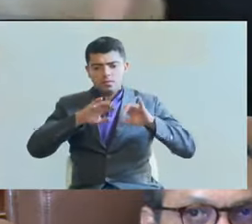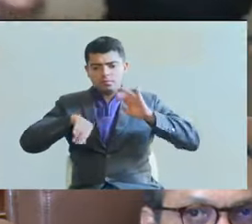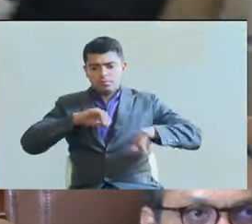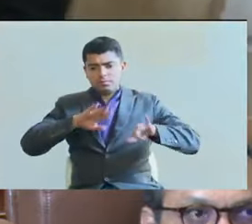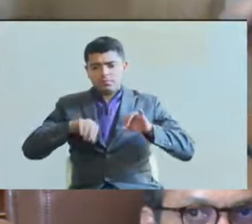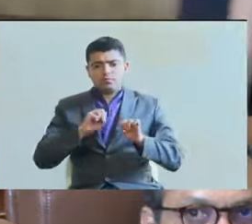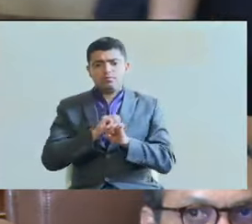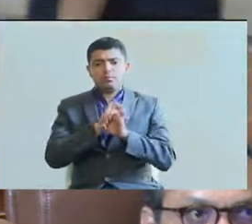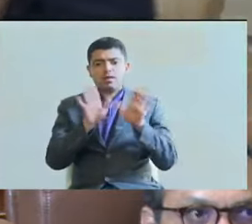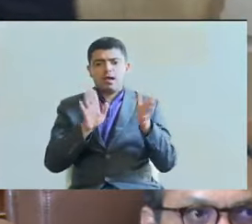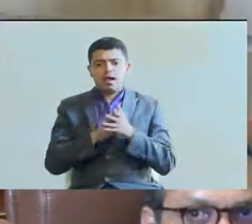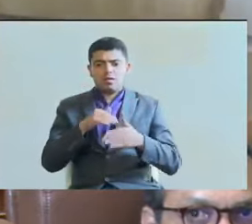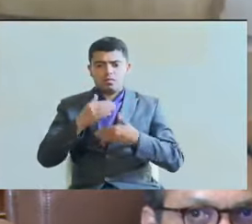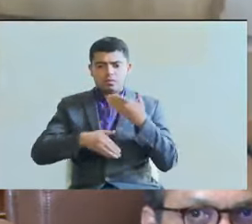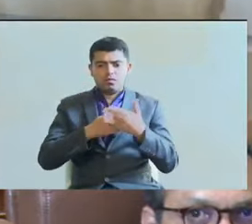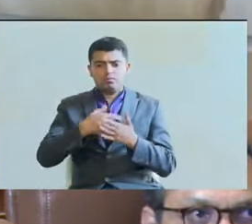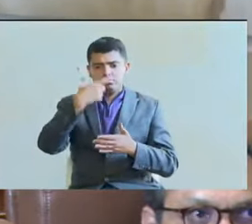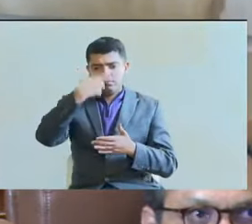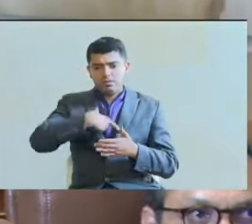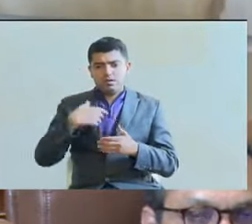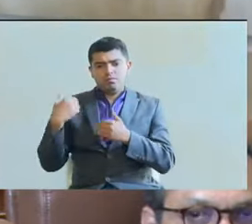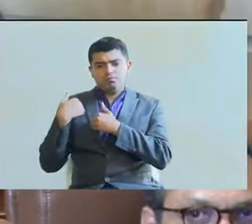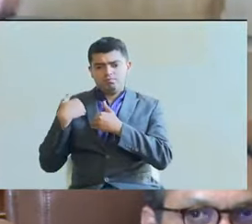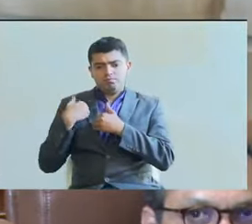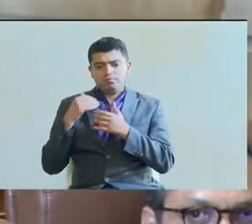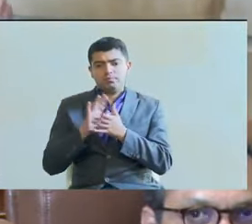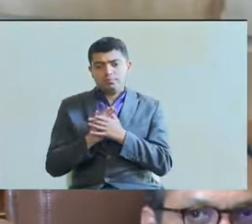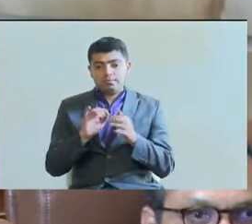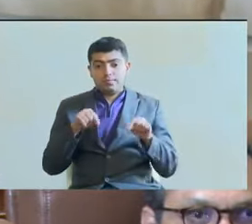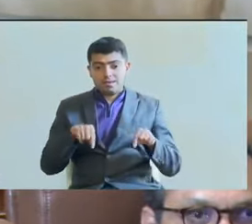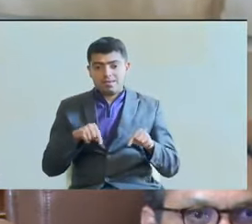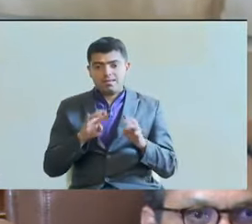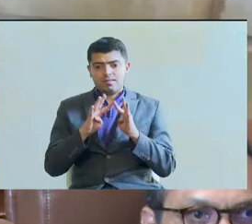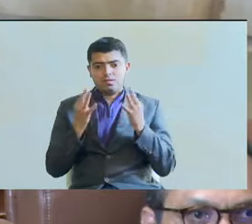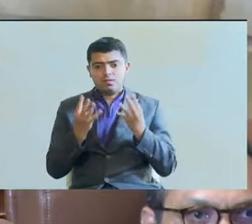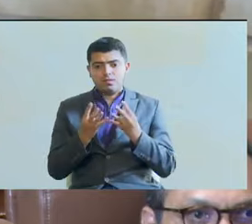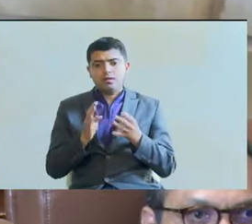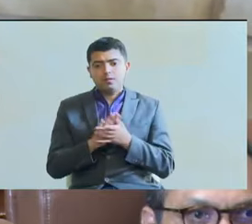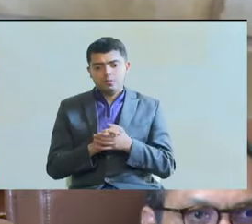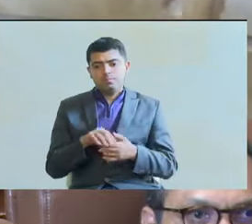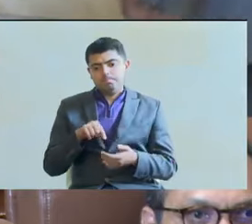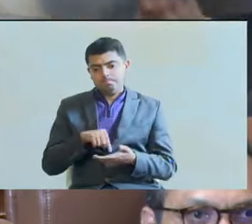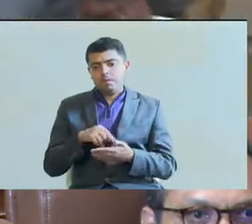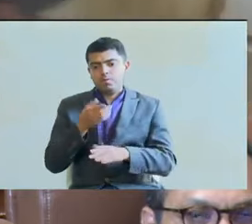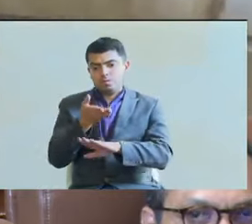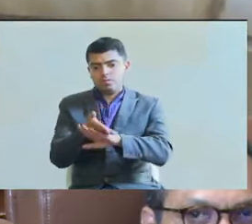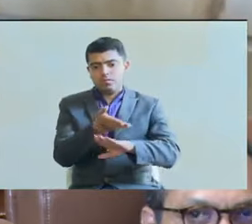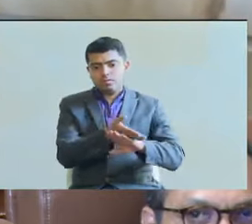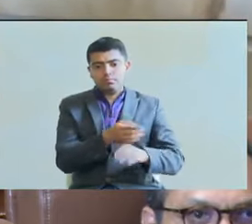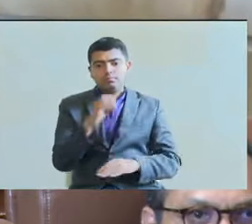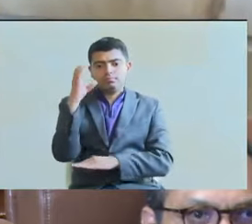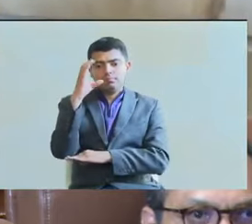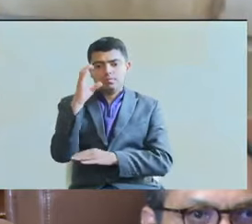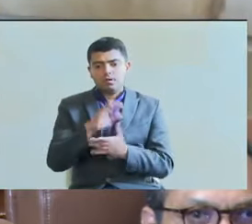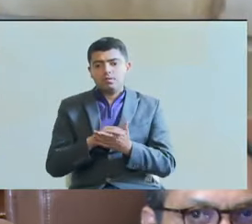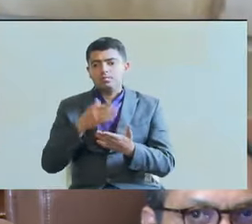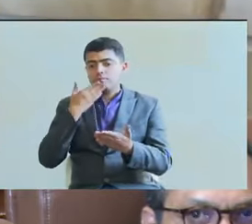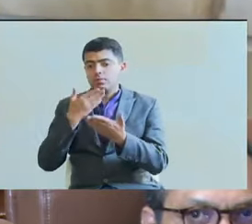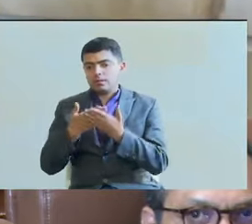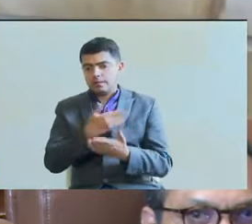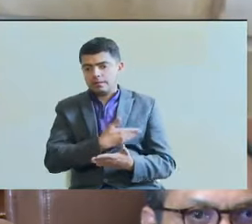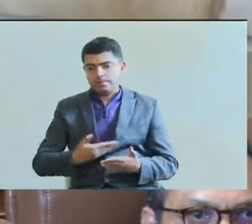hacer un trámite serio y responsable sobre estos asuntos que aquí se le van a plantear a los colombianos Muchas gracias señor